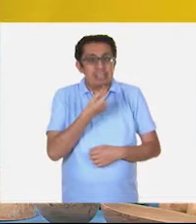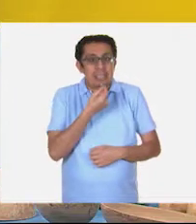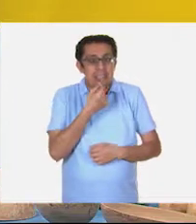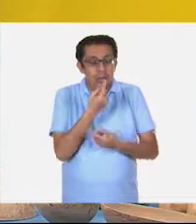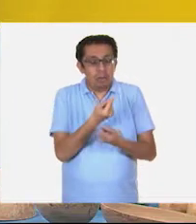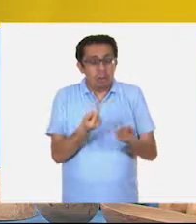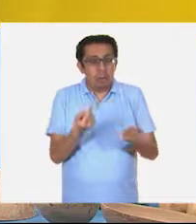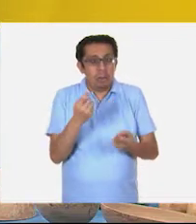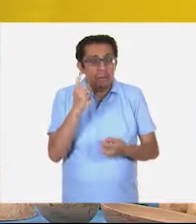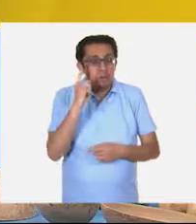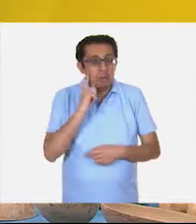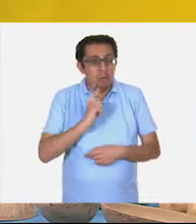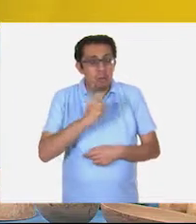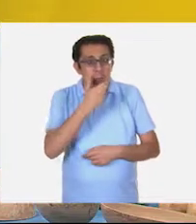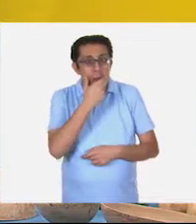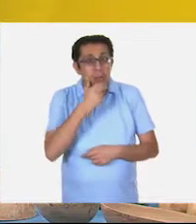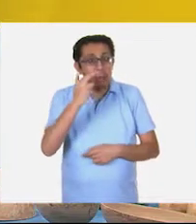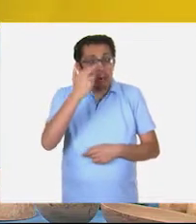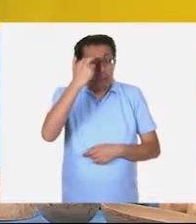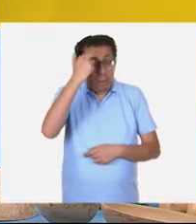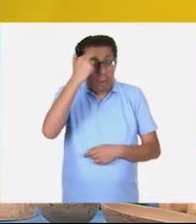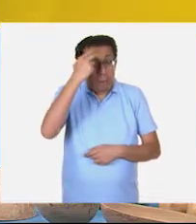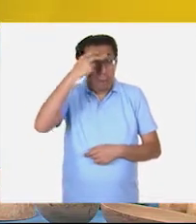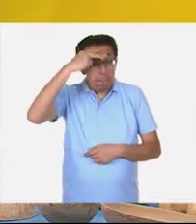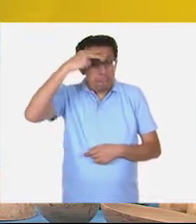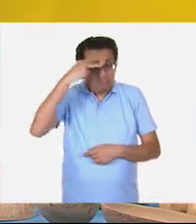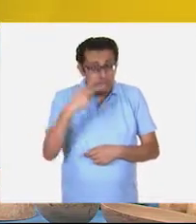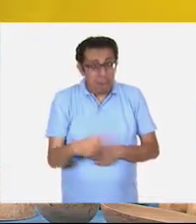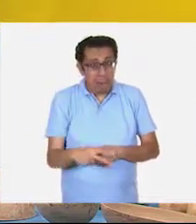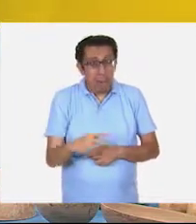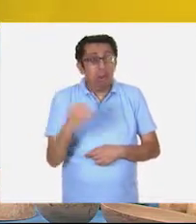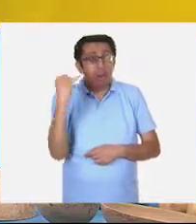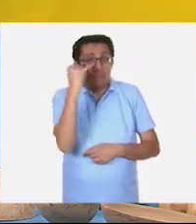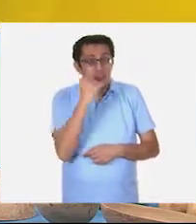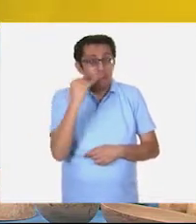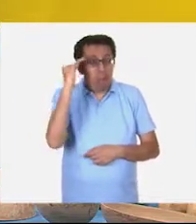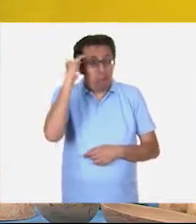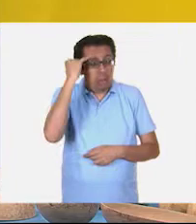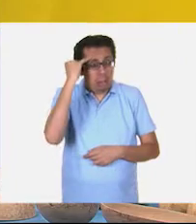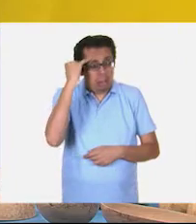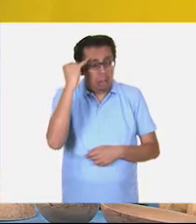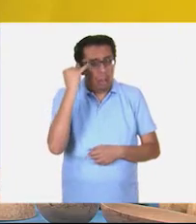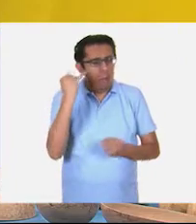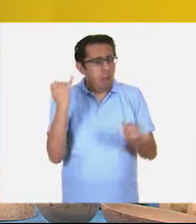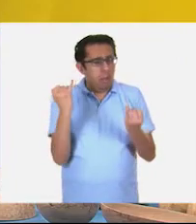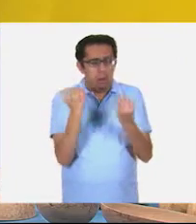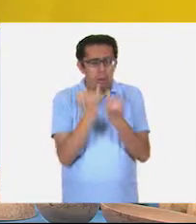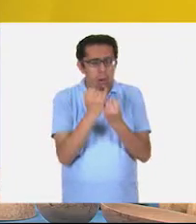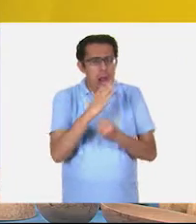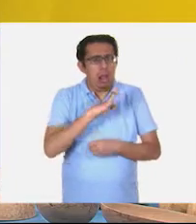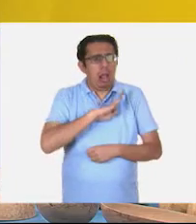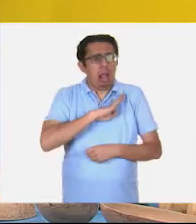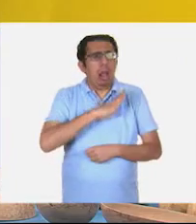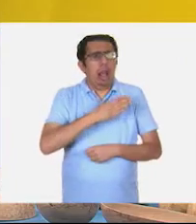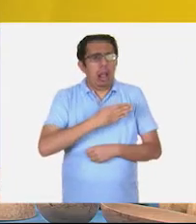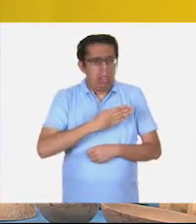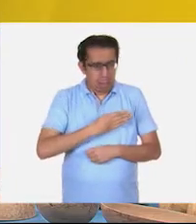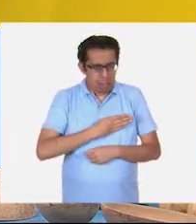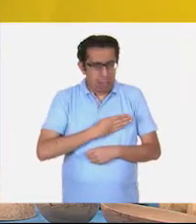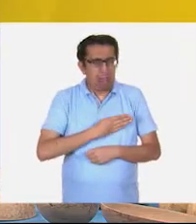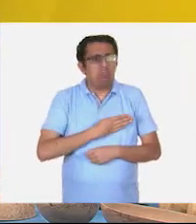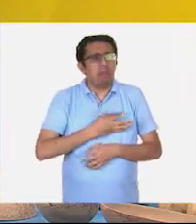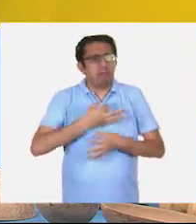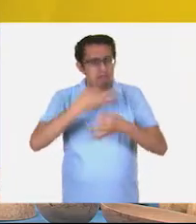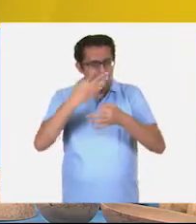niños, recuerden que en México las lenguas indígenas, al igual que el español, son lenguas